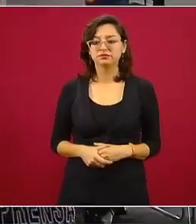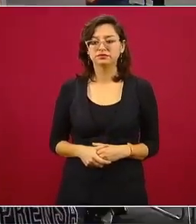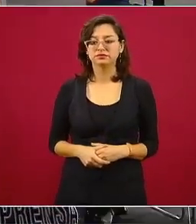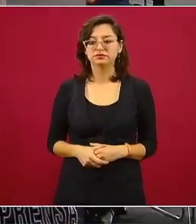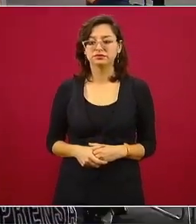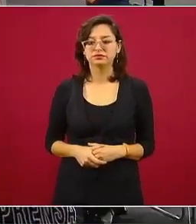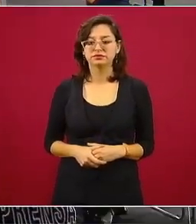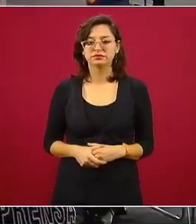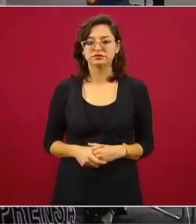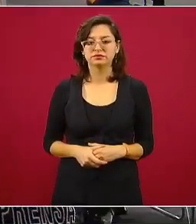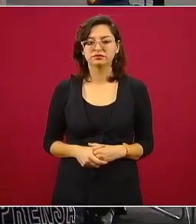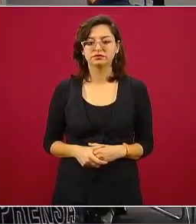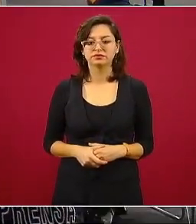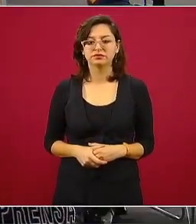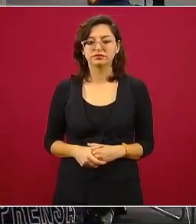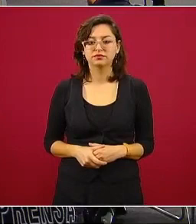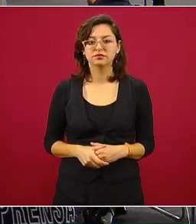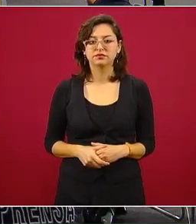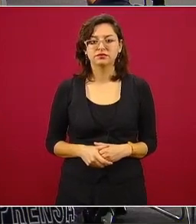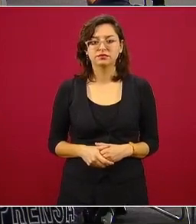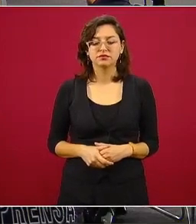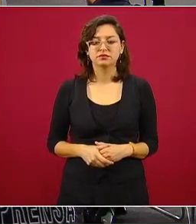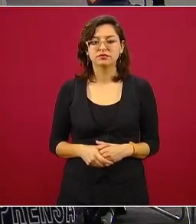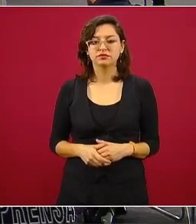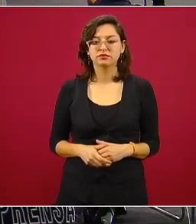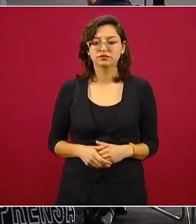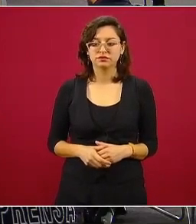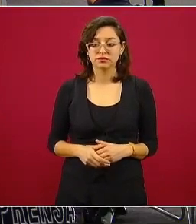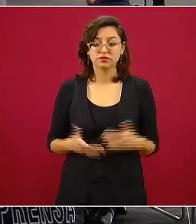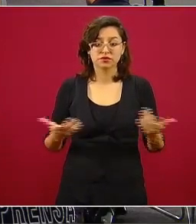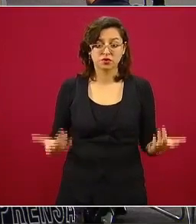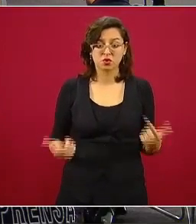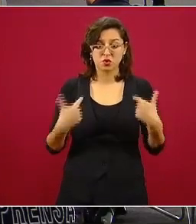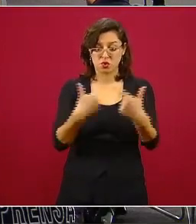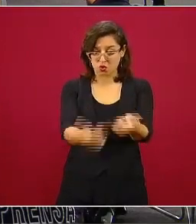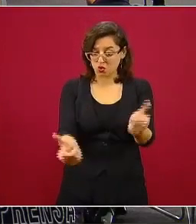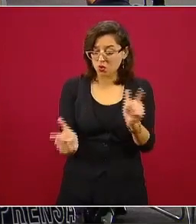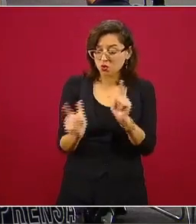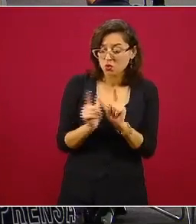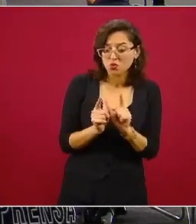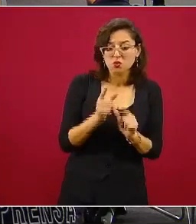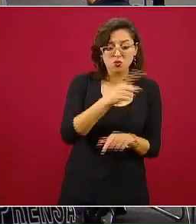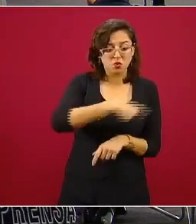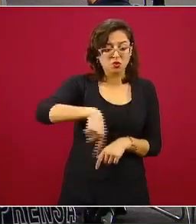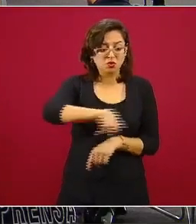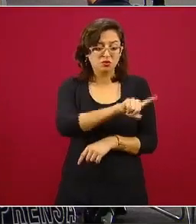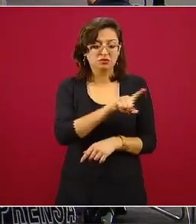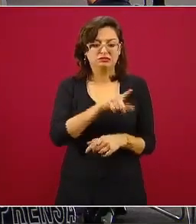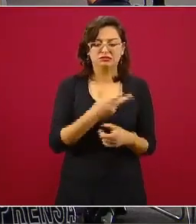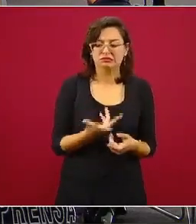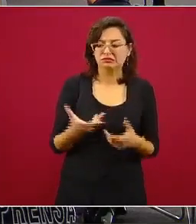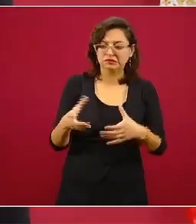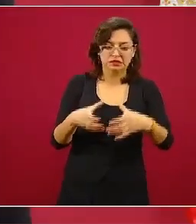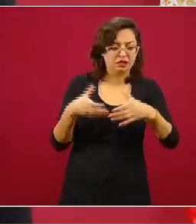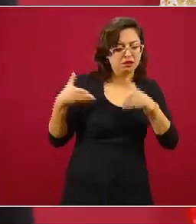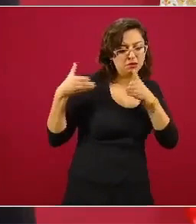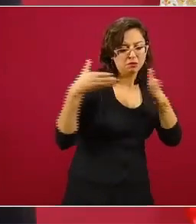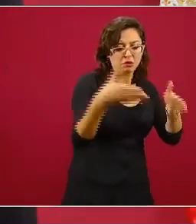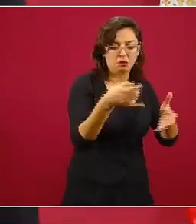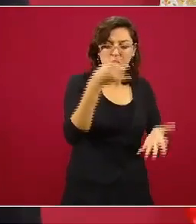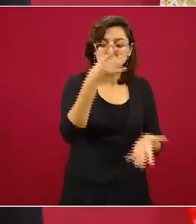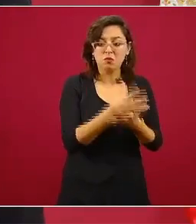No al predominio de grupos de presión o intereses creados, no a la